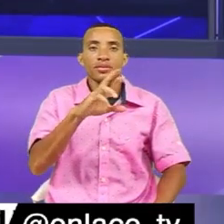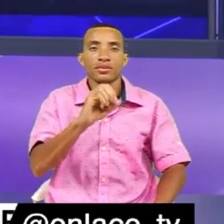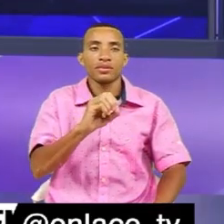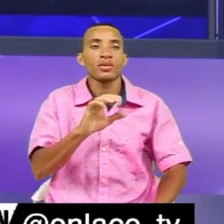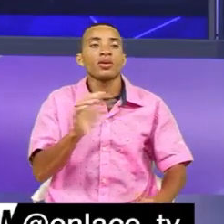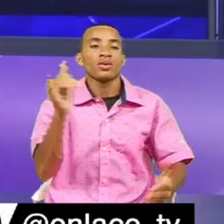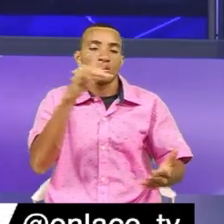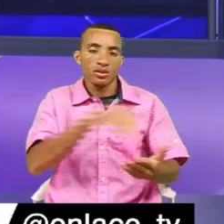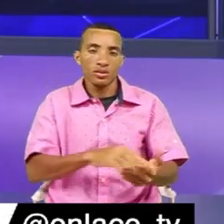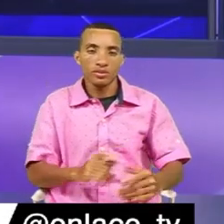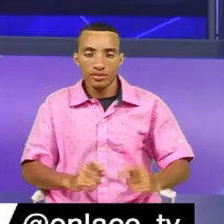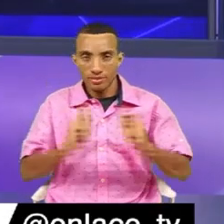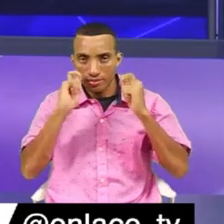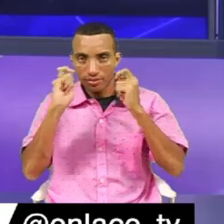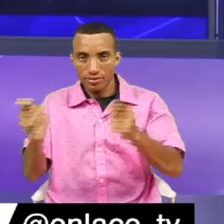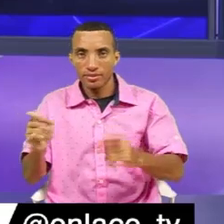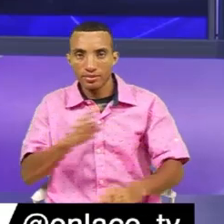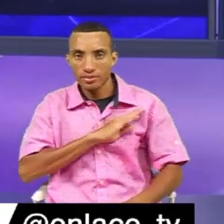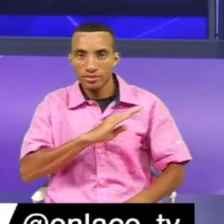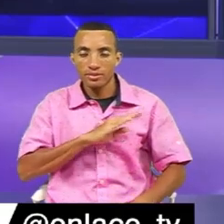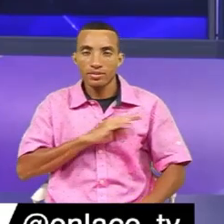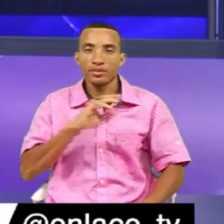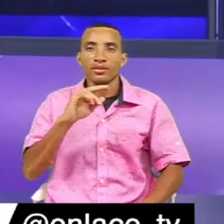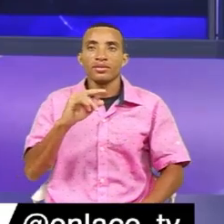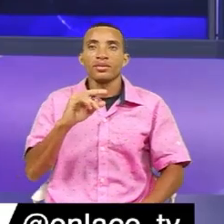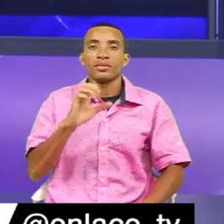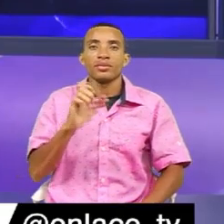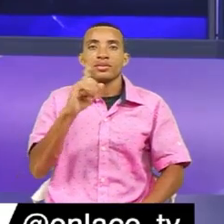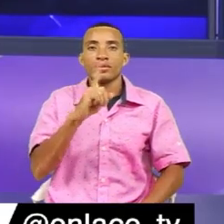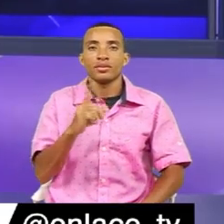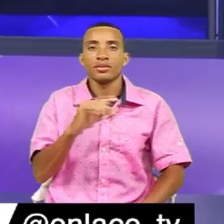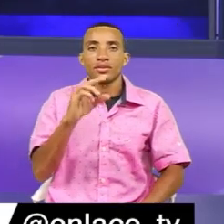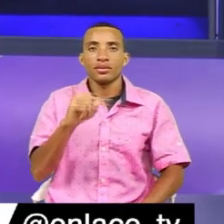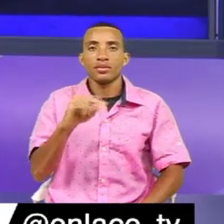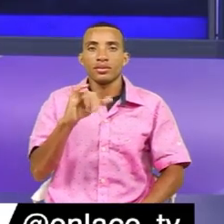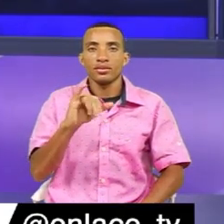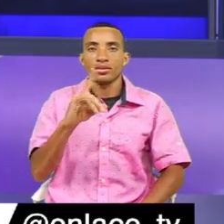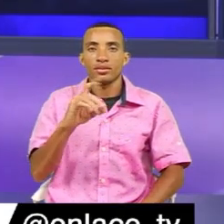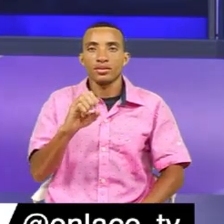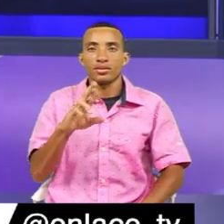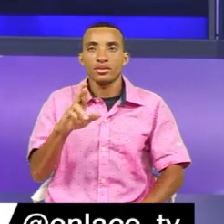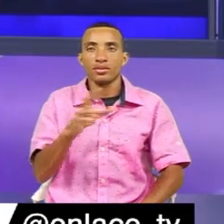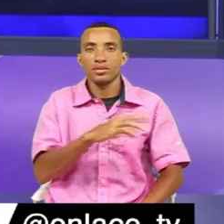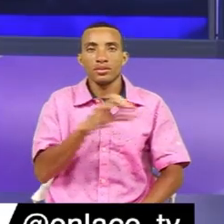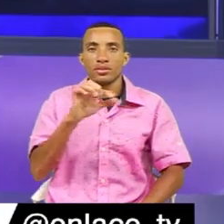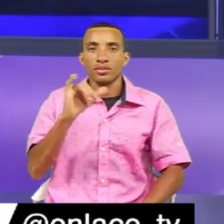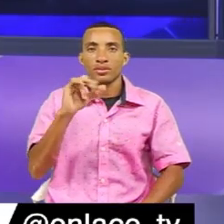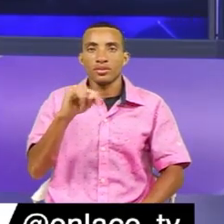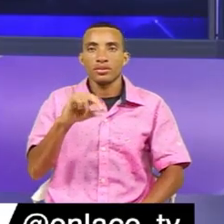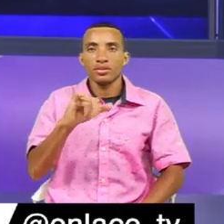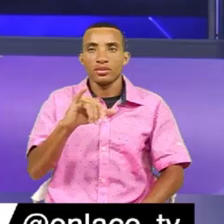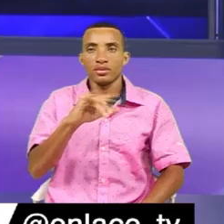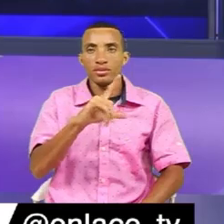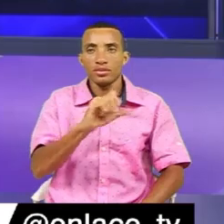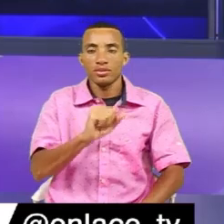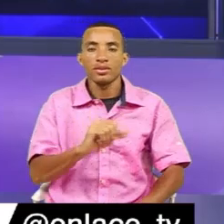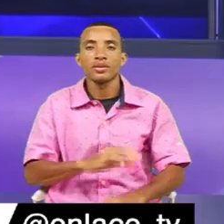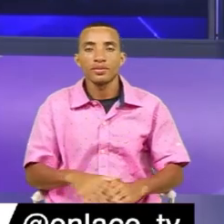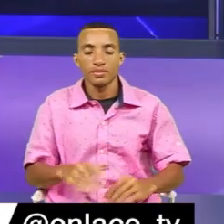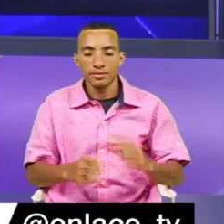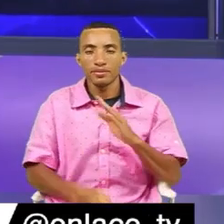Sabana de Torres, Sneider Pinilla. El fallo, como les comentábamos, no tiene apelación alguna. Pedro, buenas tardes, adelante con la